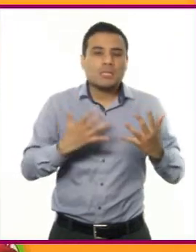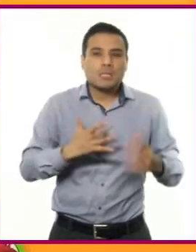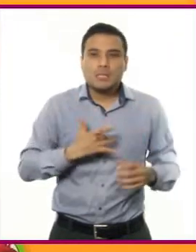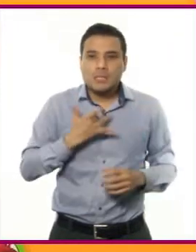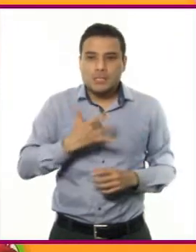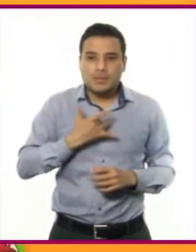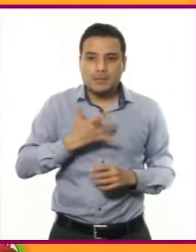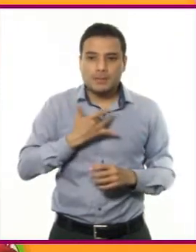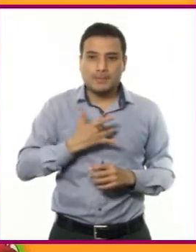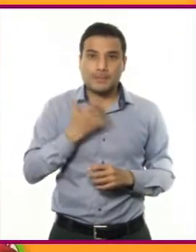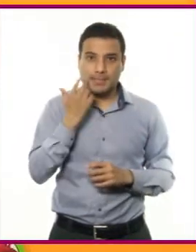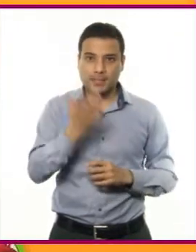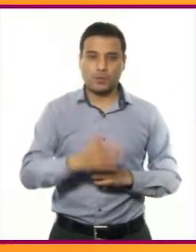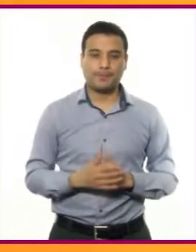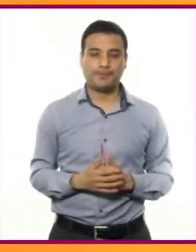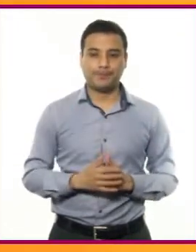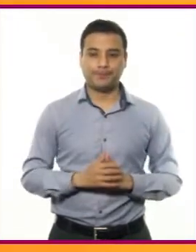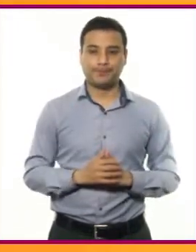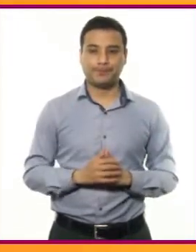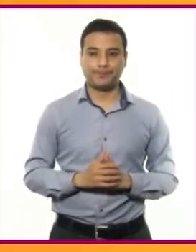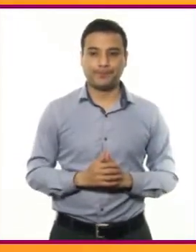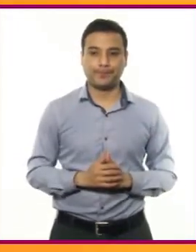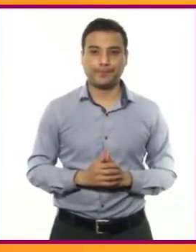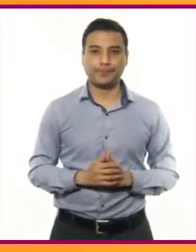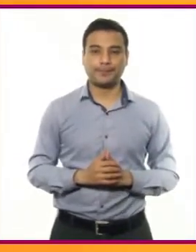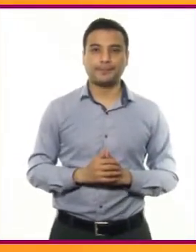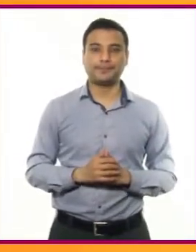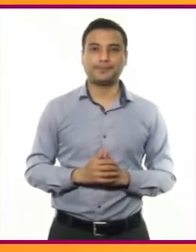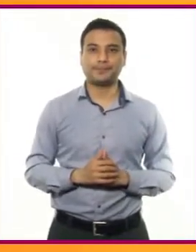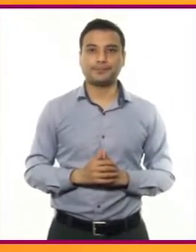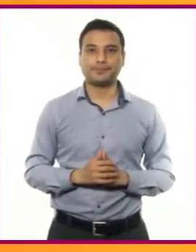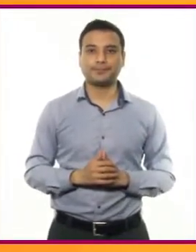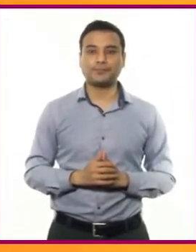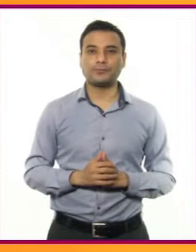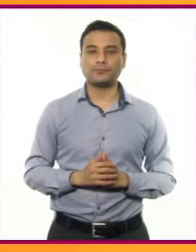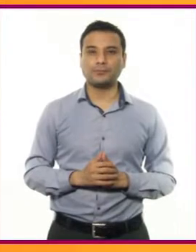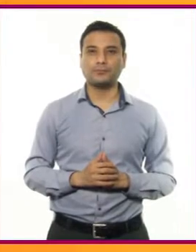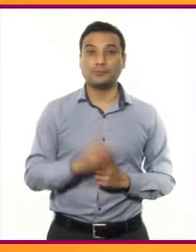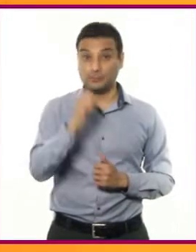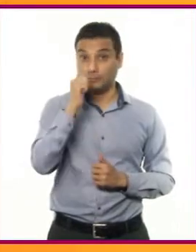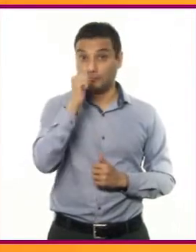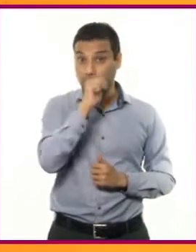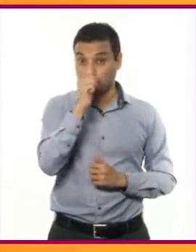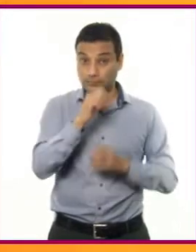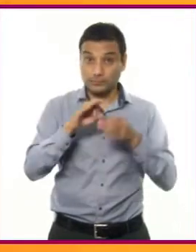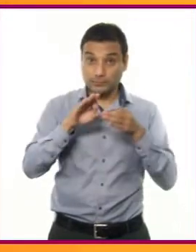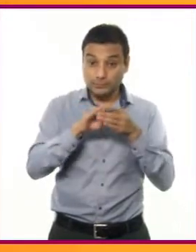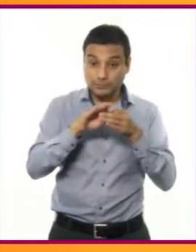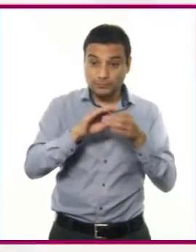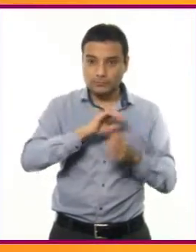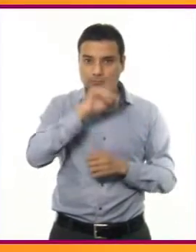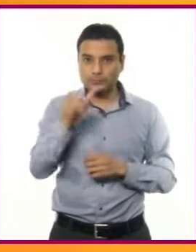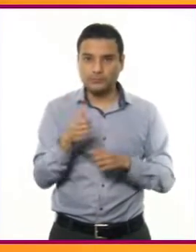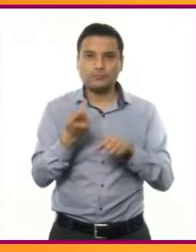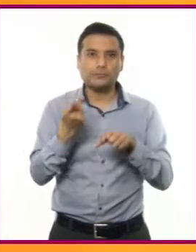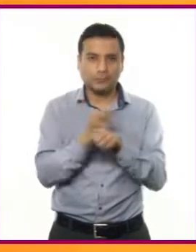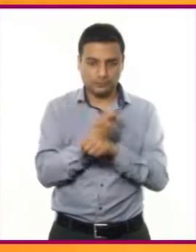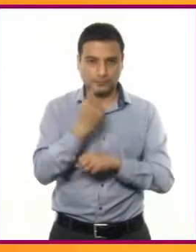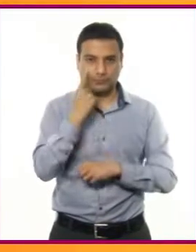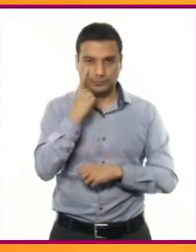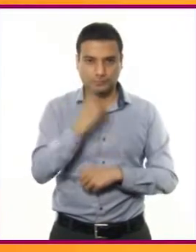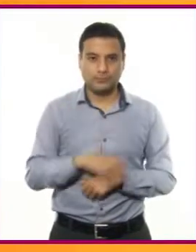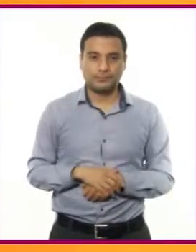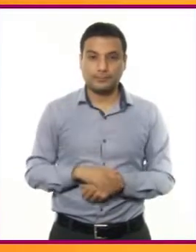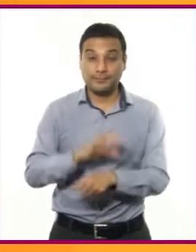los síntomas de abstinencia. Los efectos a corto plazo del consumo de cocaína son energía